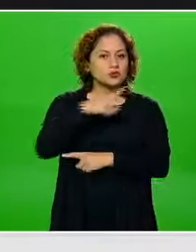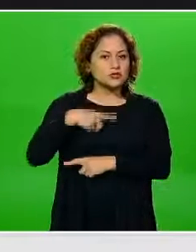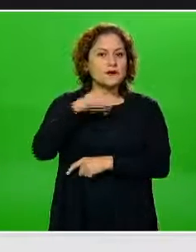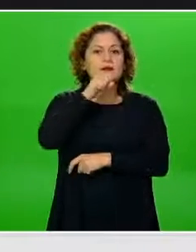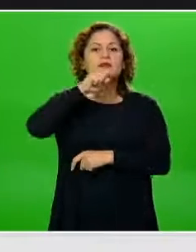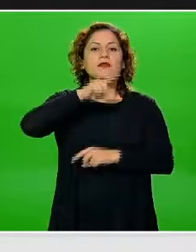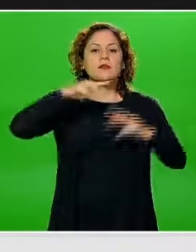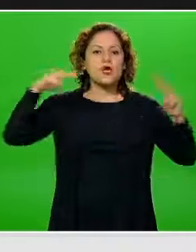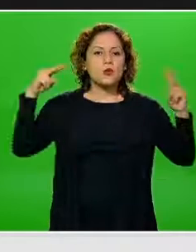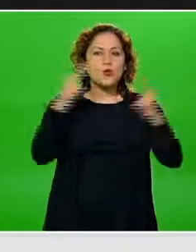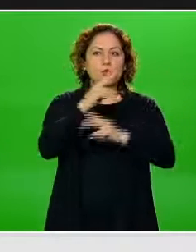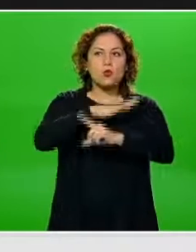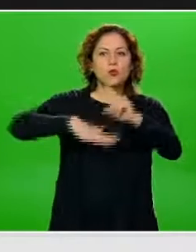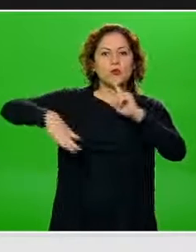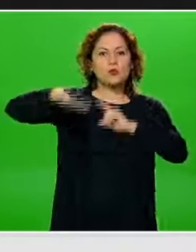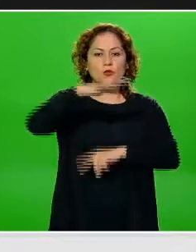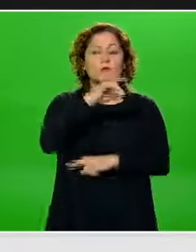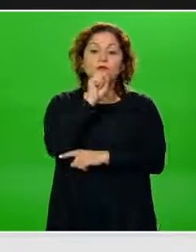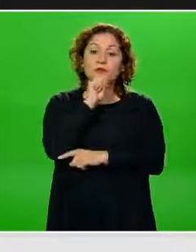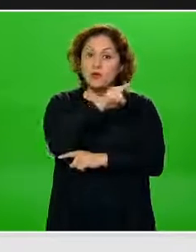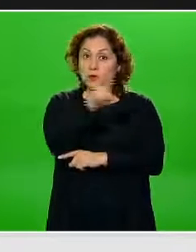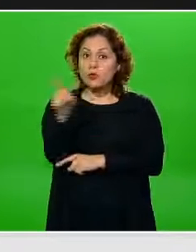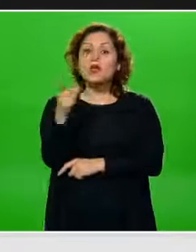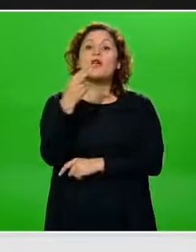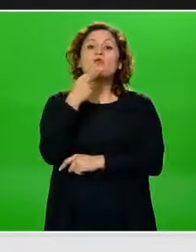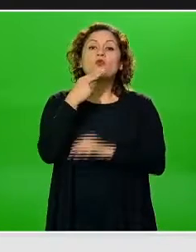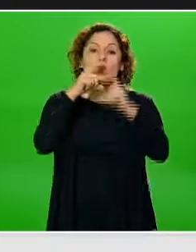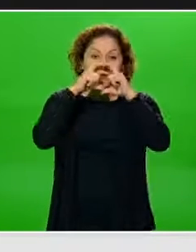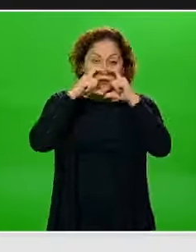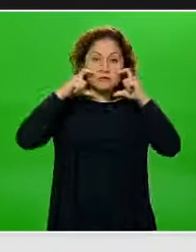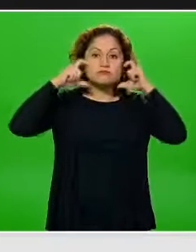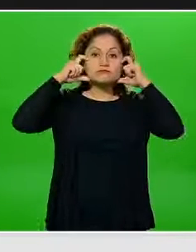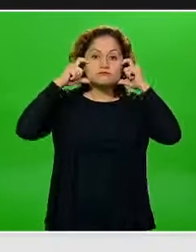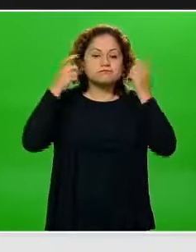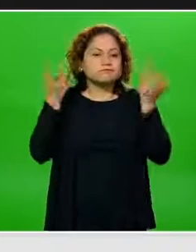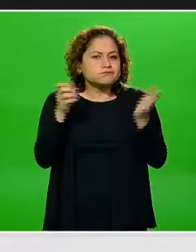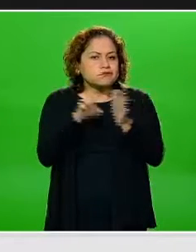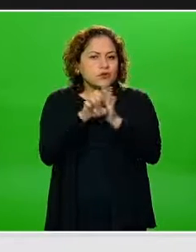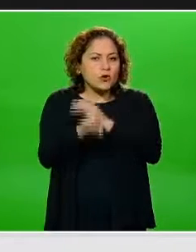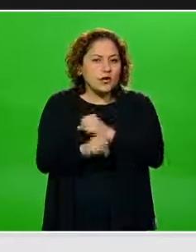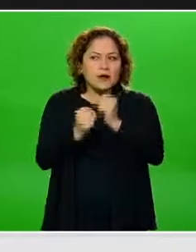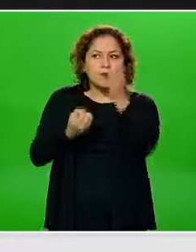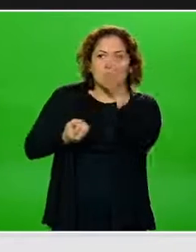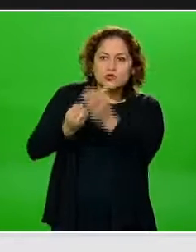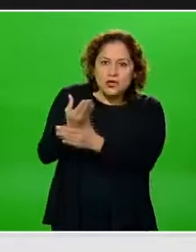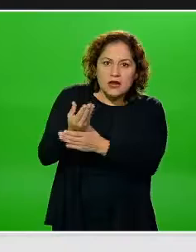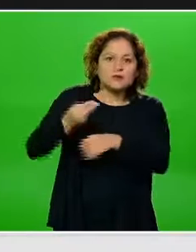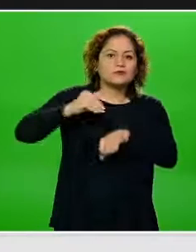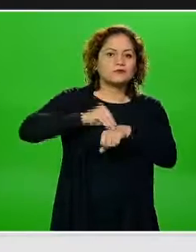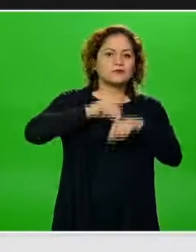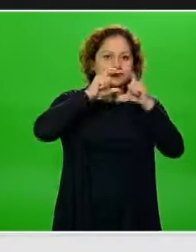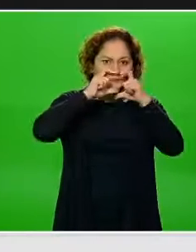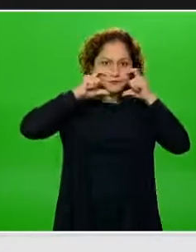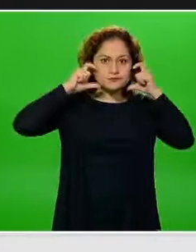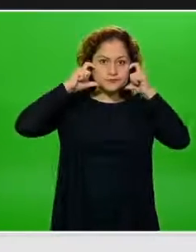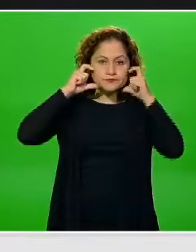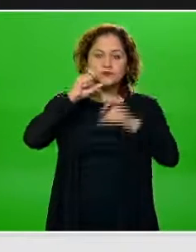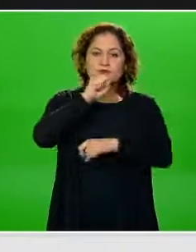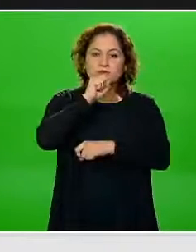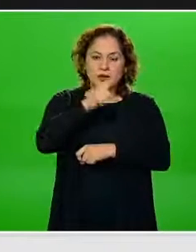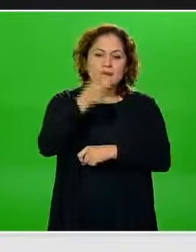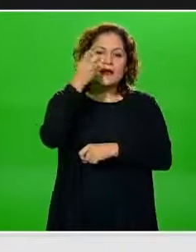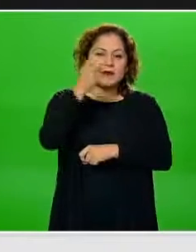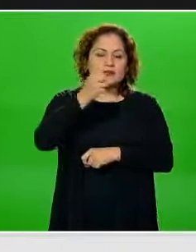del cubrebocas, ¿verdad? Sobre todo cuando nosotros vamos a acudir al área pública, también el estornudo y tos de